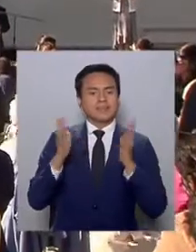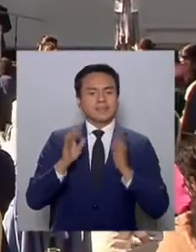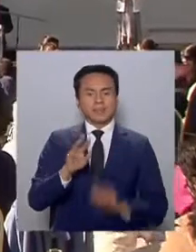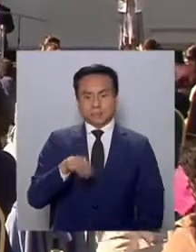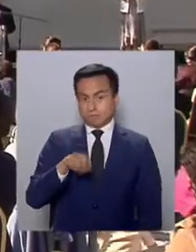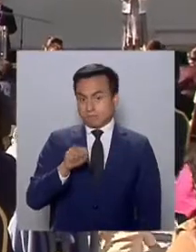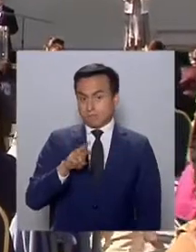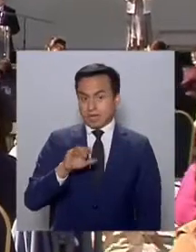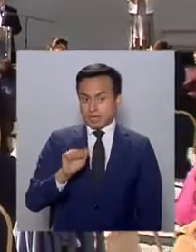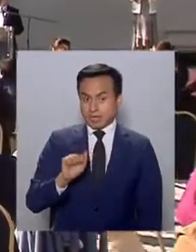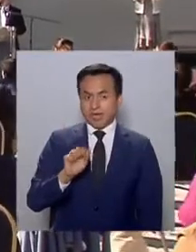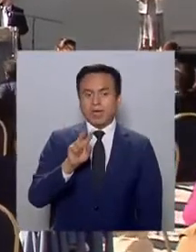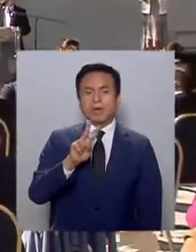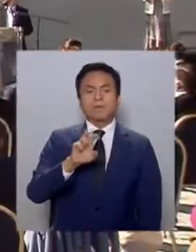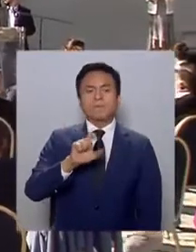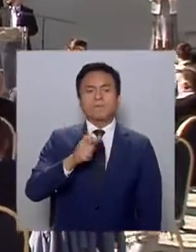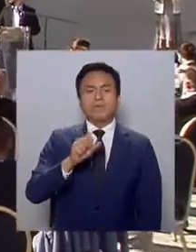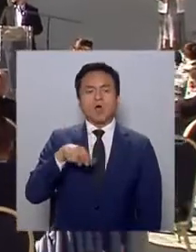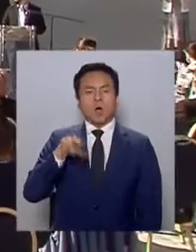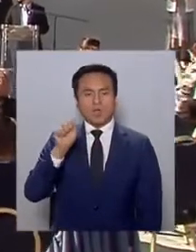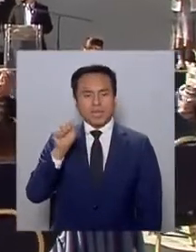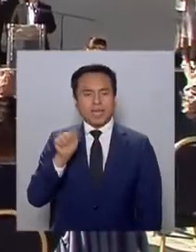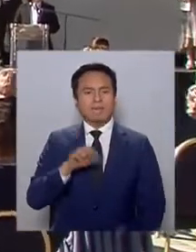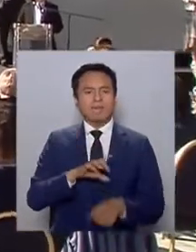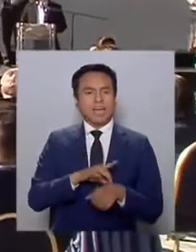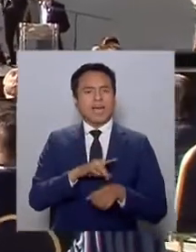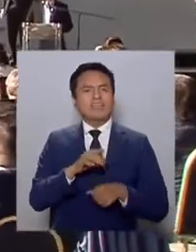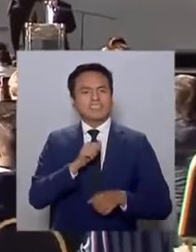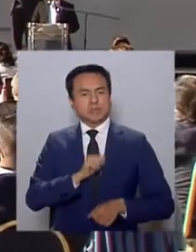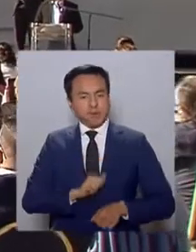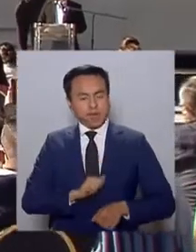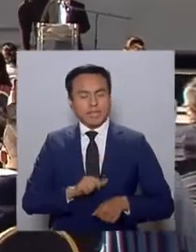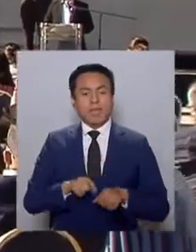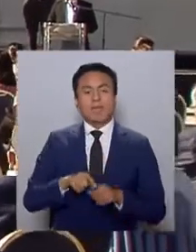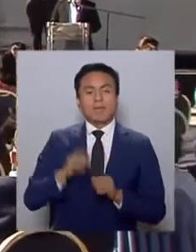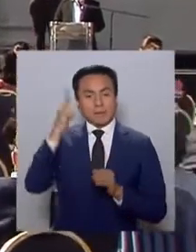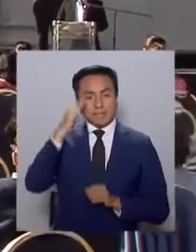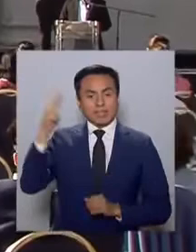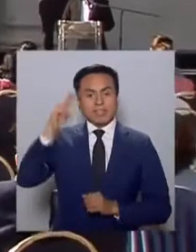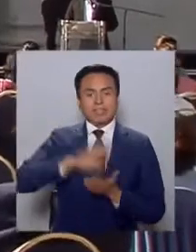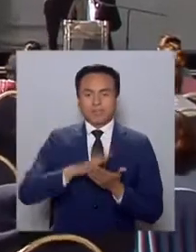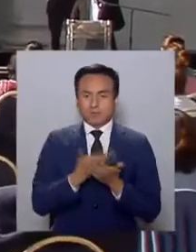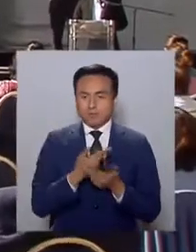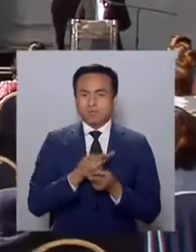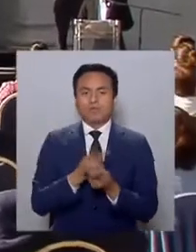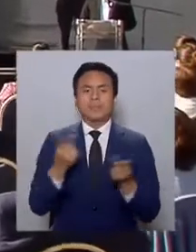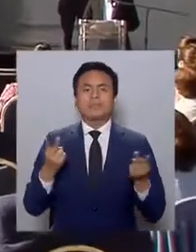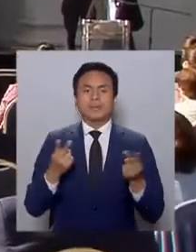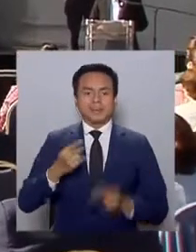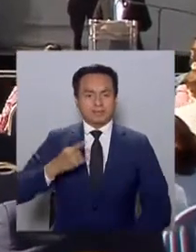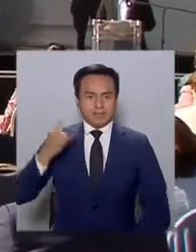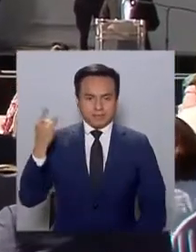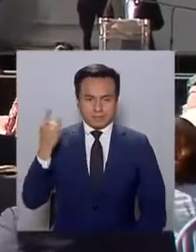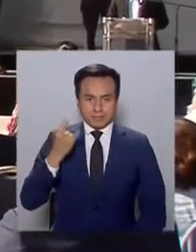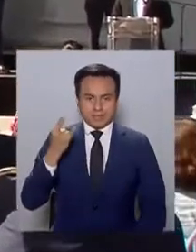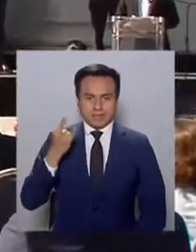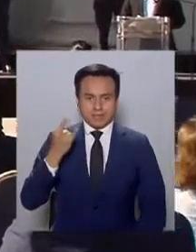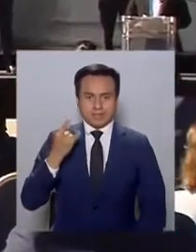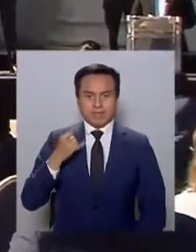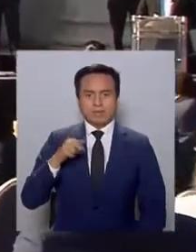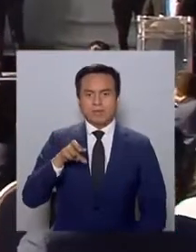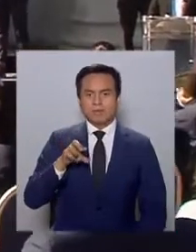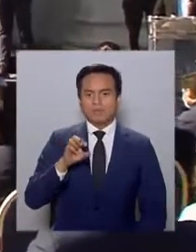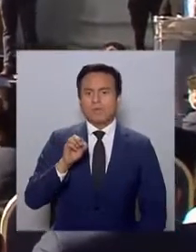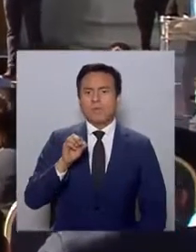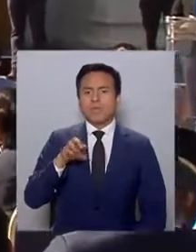María Begoña Yarza Sáez es médica cirujana, magíster en salud pública de la Universidad